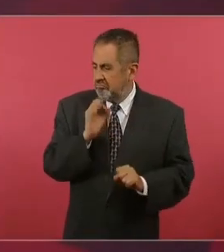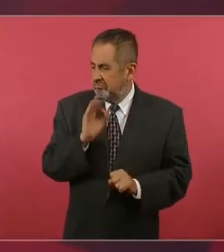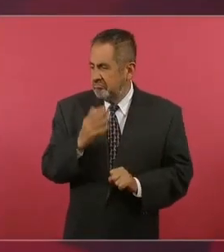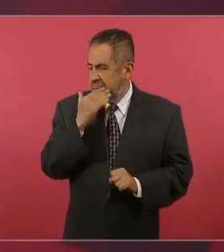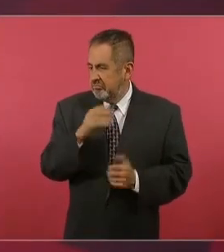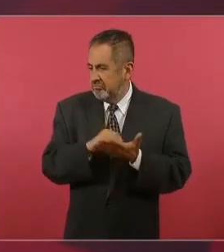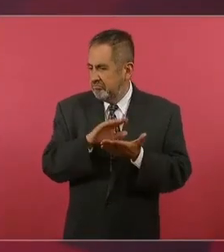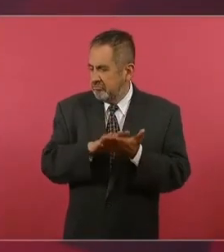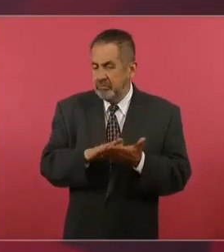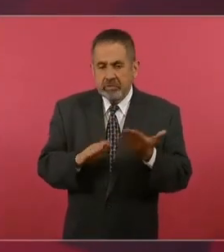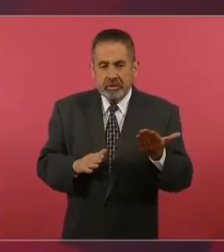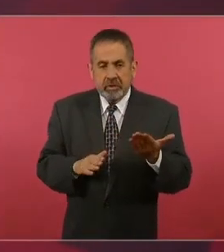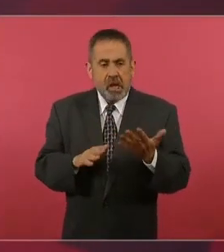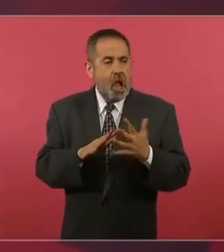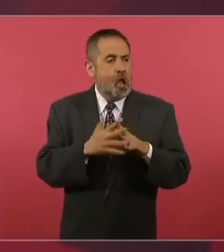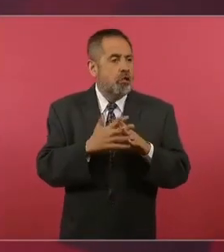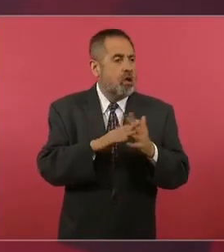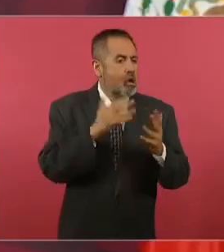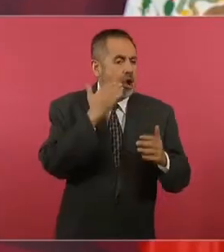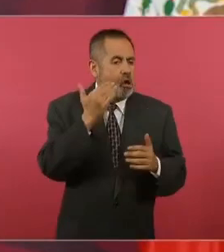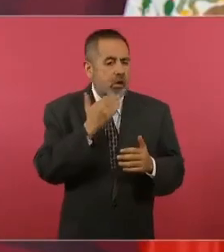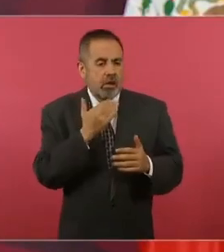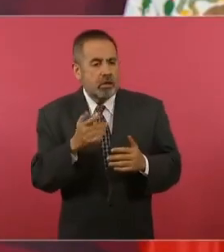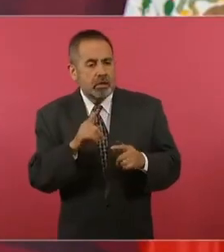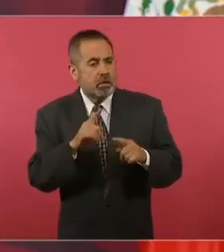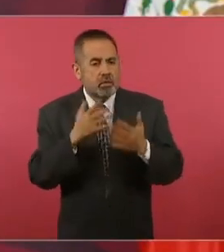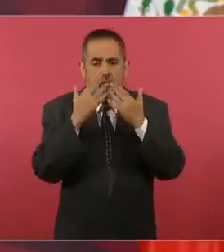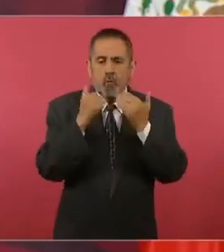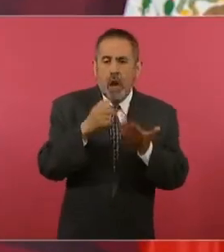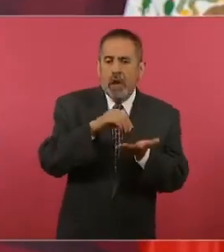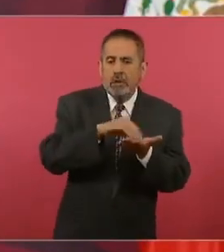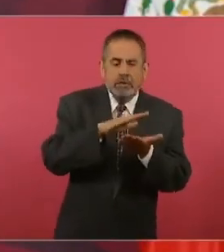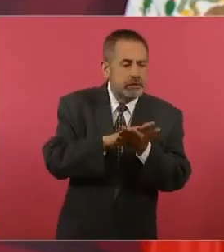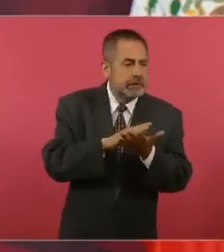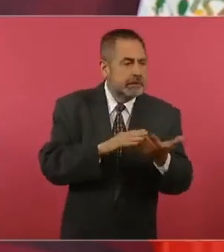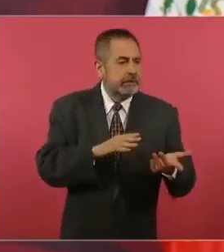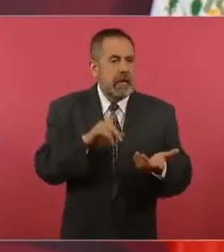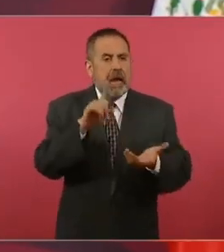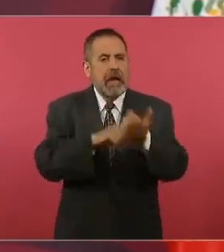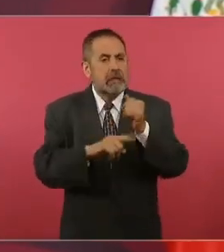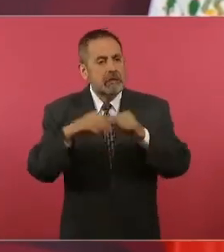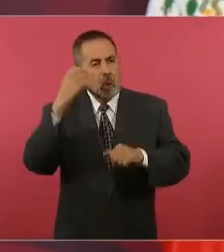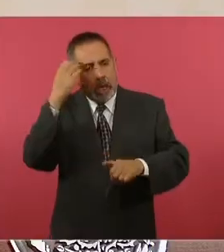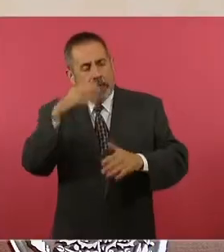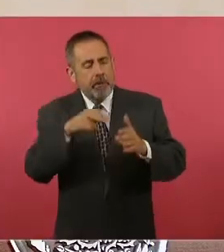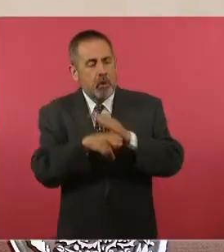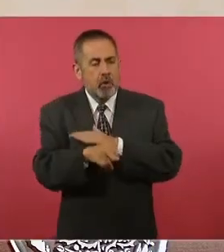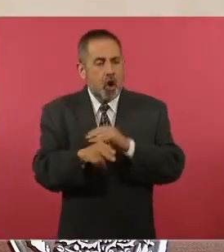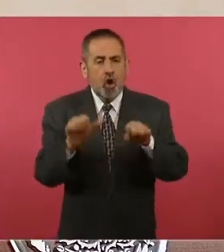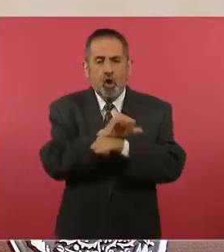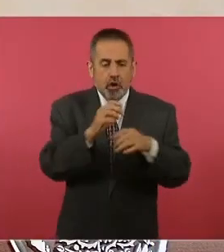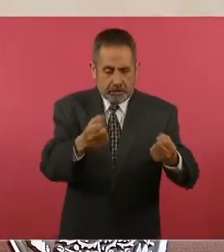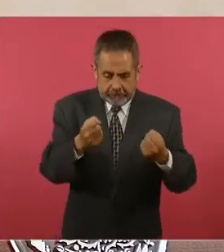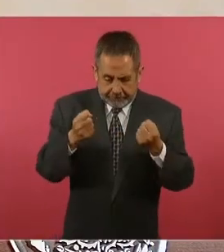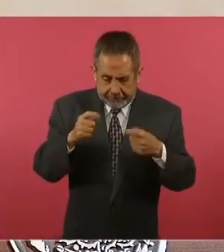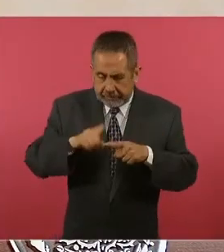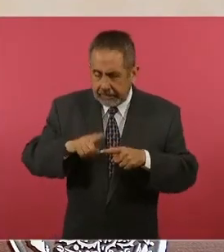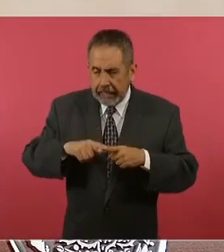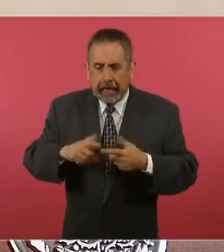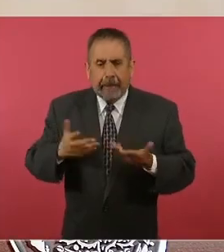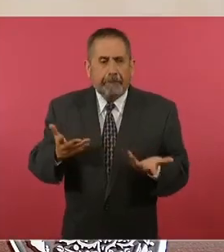porque si no están regularizados los carros, se cometen crímenes,